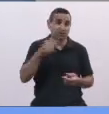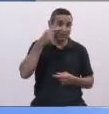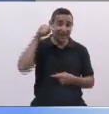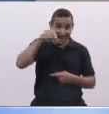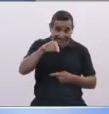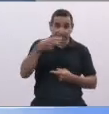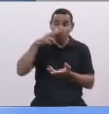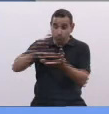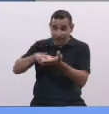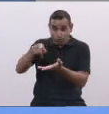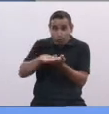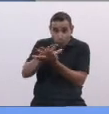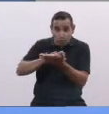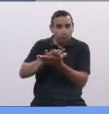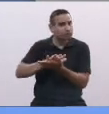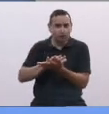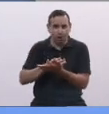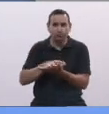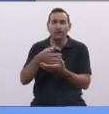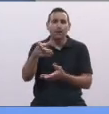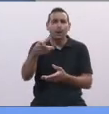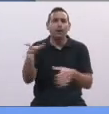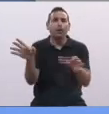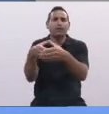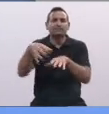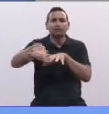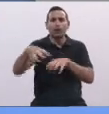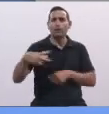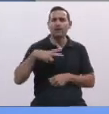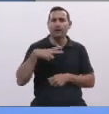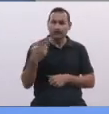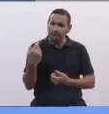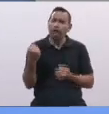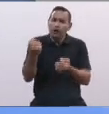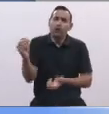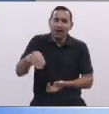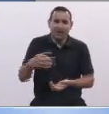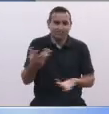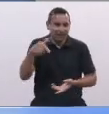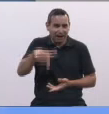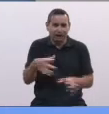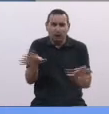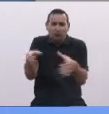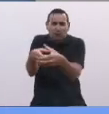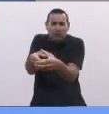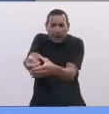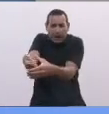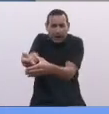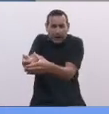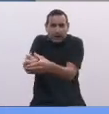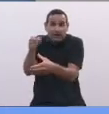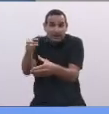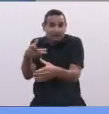esta sea la salida. Pedirle un mayor esfuerzo al sector privado, que hoy tiene el tamaño de una pelota de tenis,